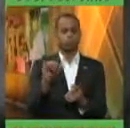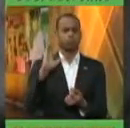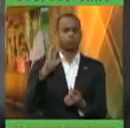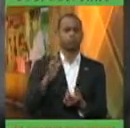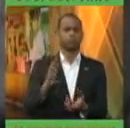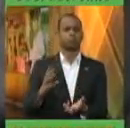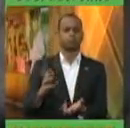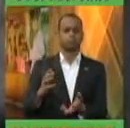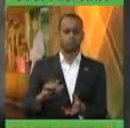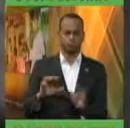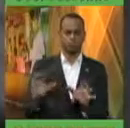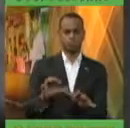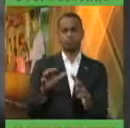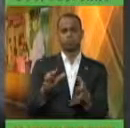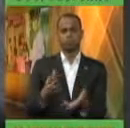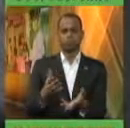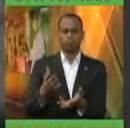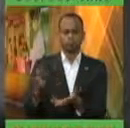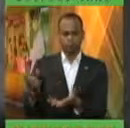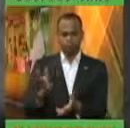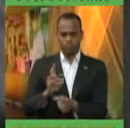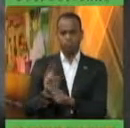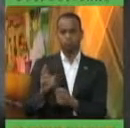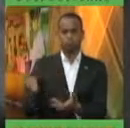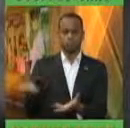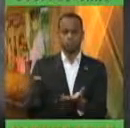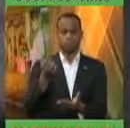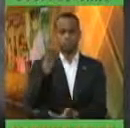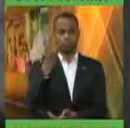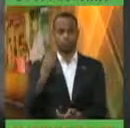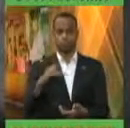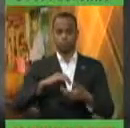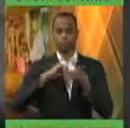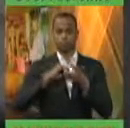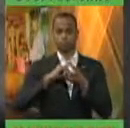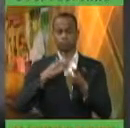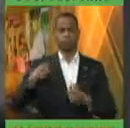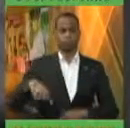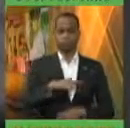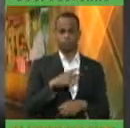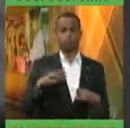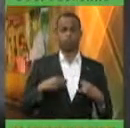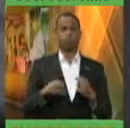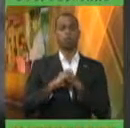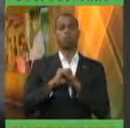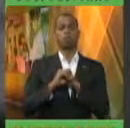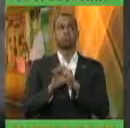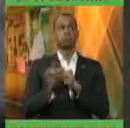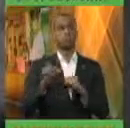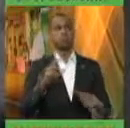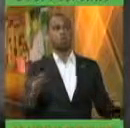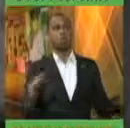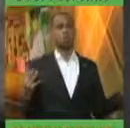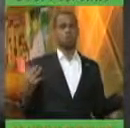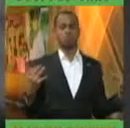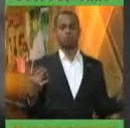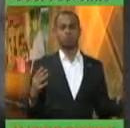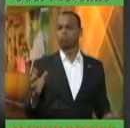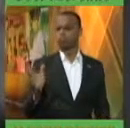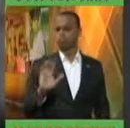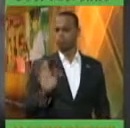entregamos claro lo que pasa que con nadie no acepta que se haga publicidad con eso a ninguna